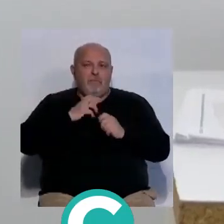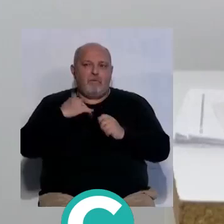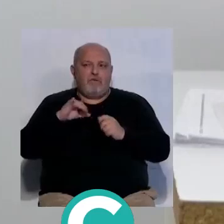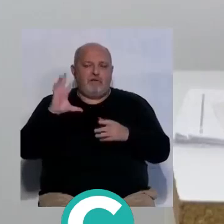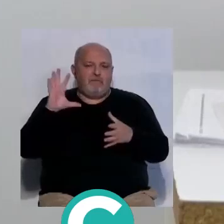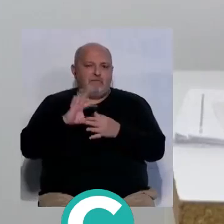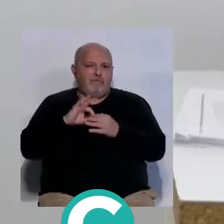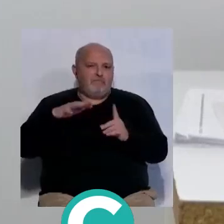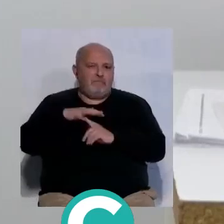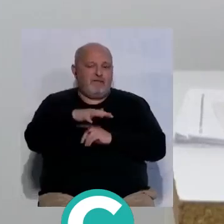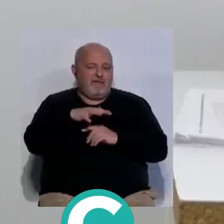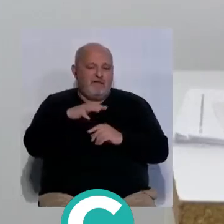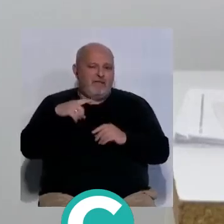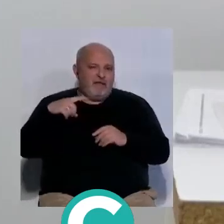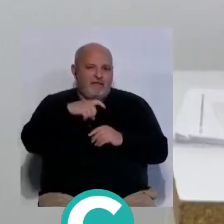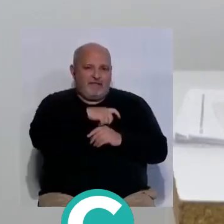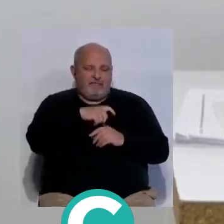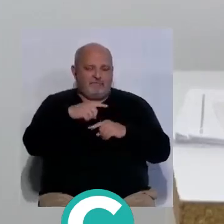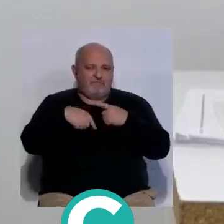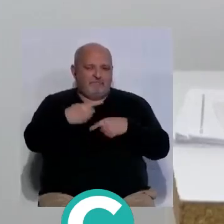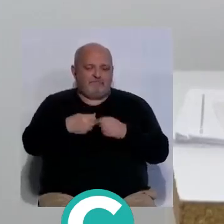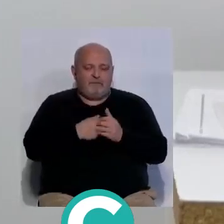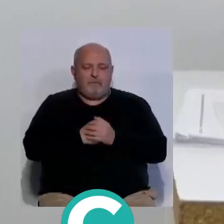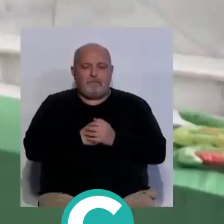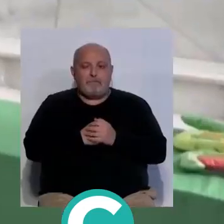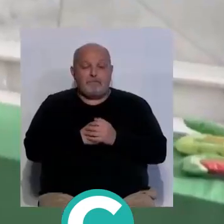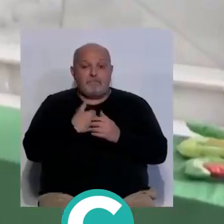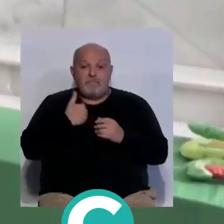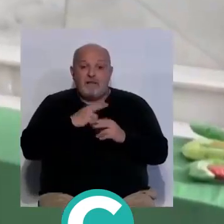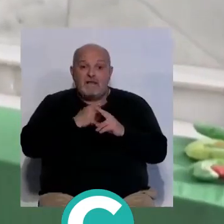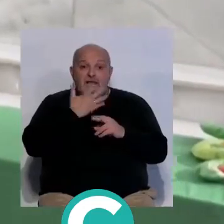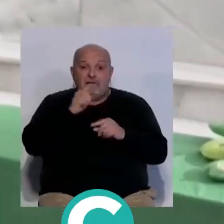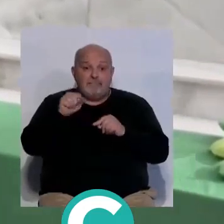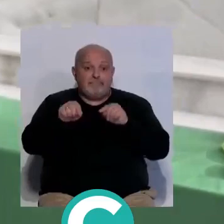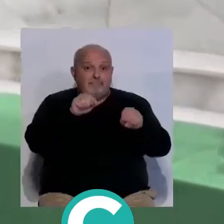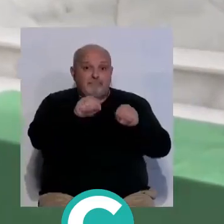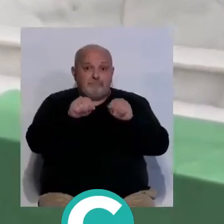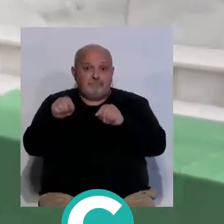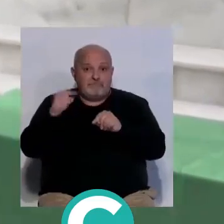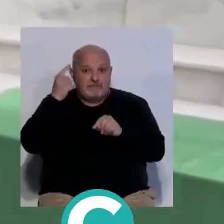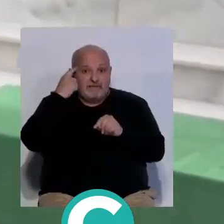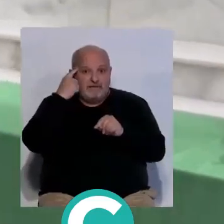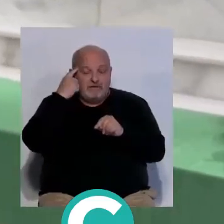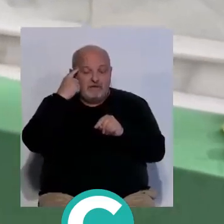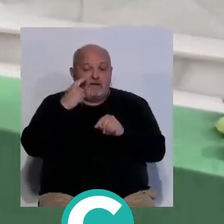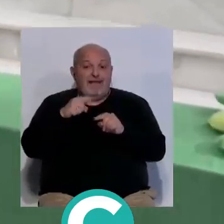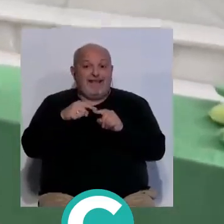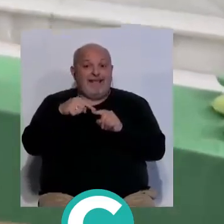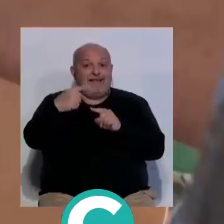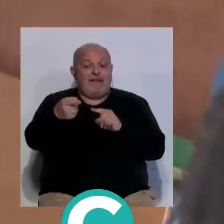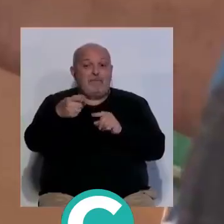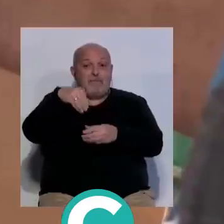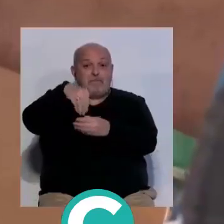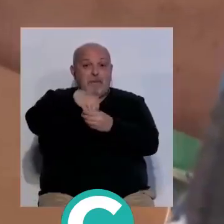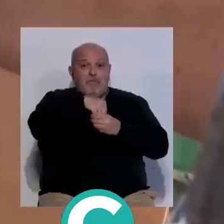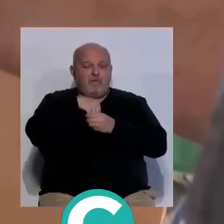susceptibles a padecer distintos tipos de enfermedad neoplásica. Una vez que identificamos a la familia, debemos de identificar a su vez a aquellos